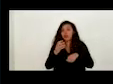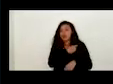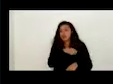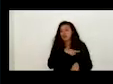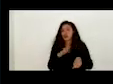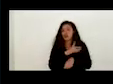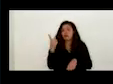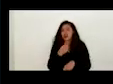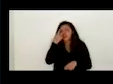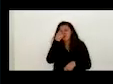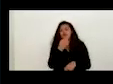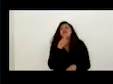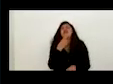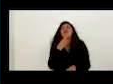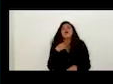comer alimentos saludables?